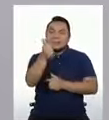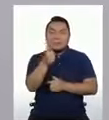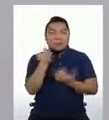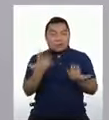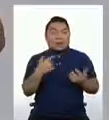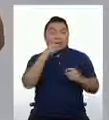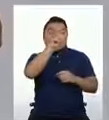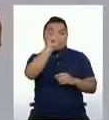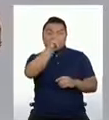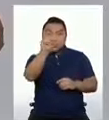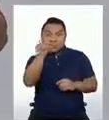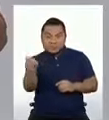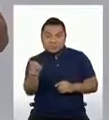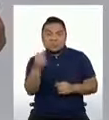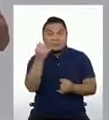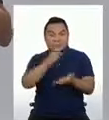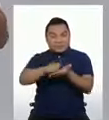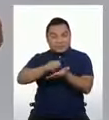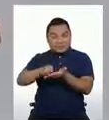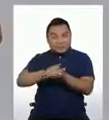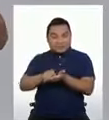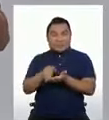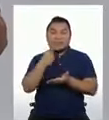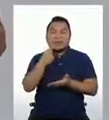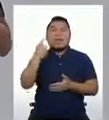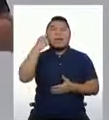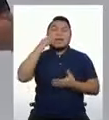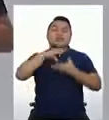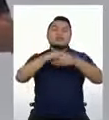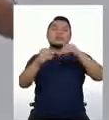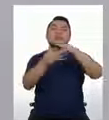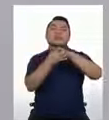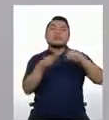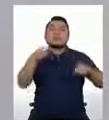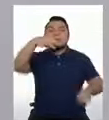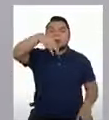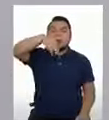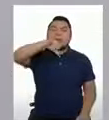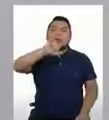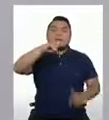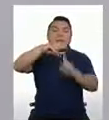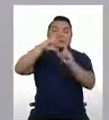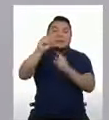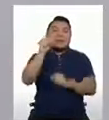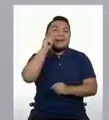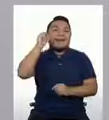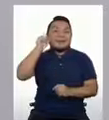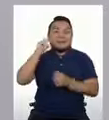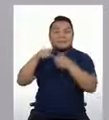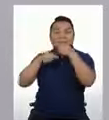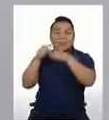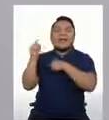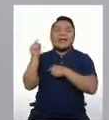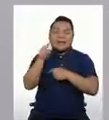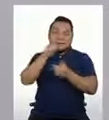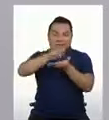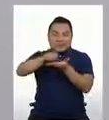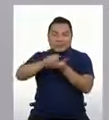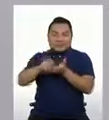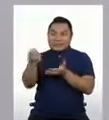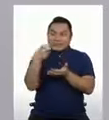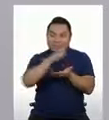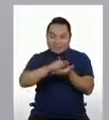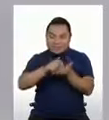preguntas del inicio, recordaremos la primera parte del mito que Patti nos lo contó tan bien. Únete, Patti, para llenar con